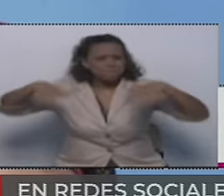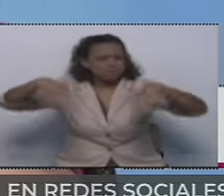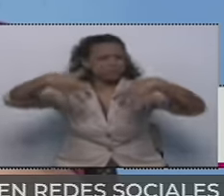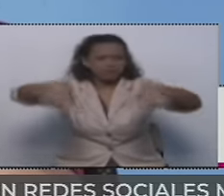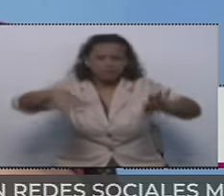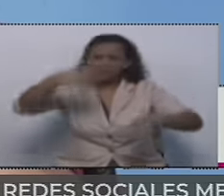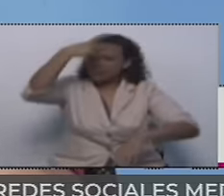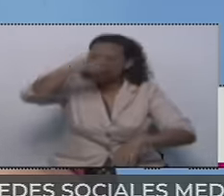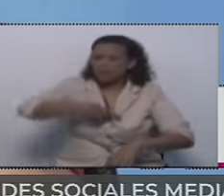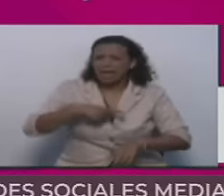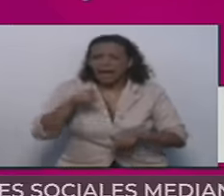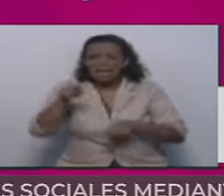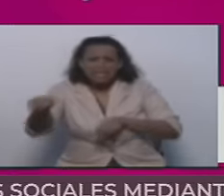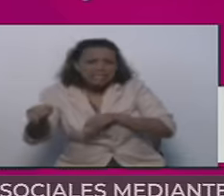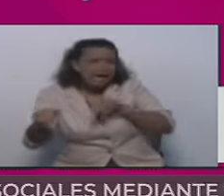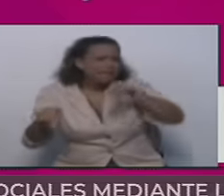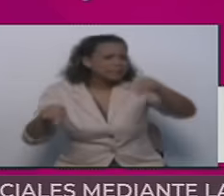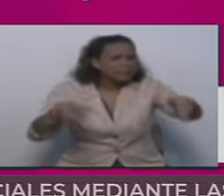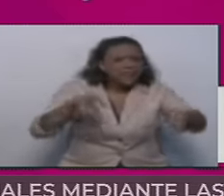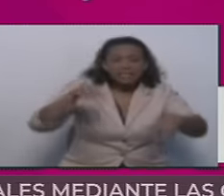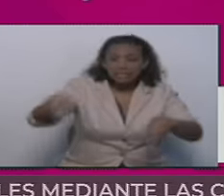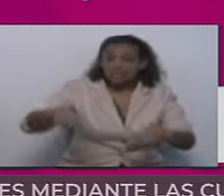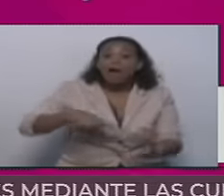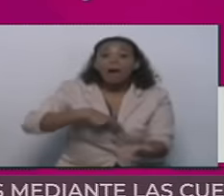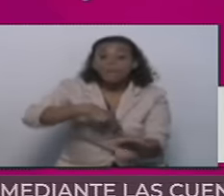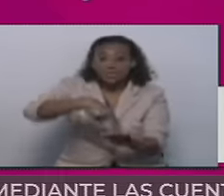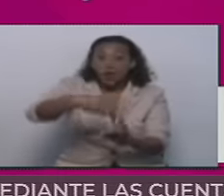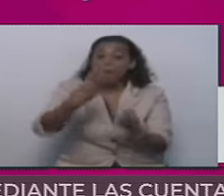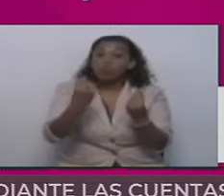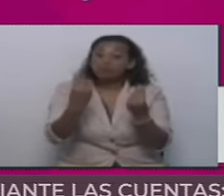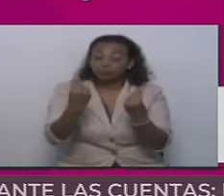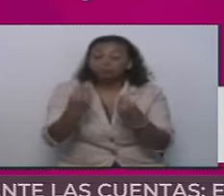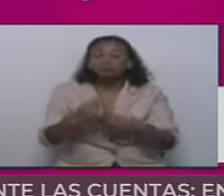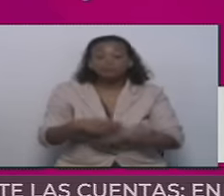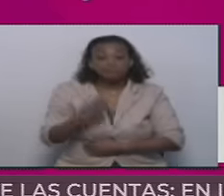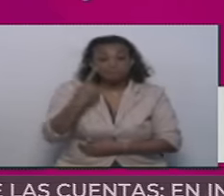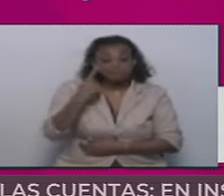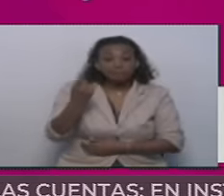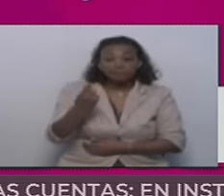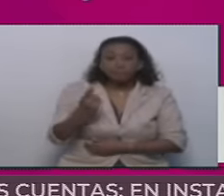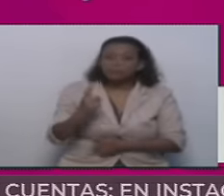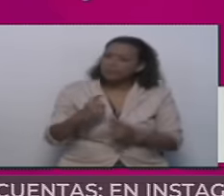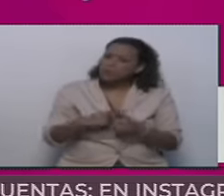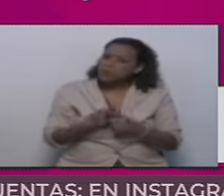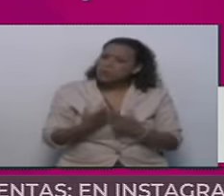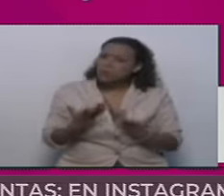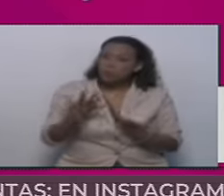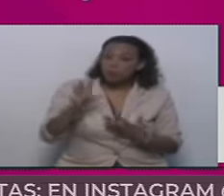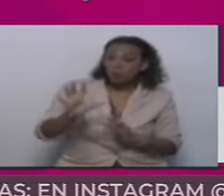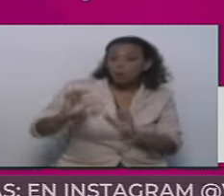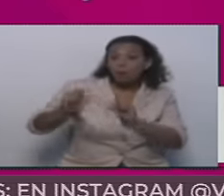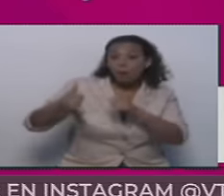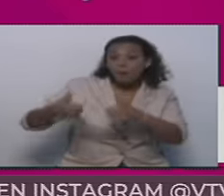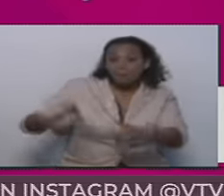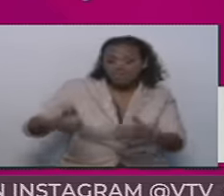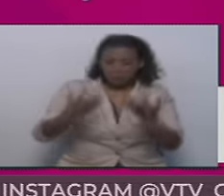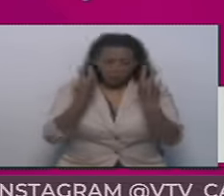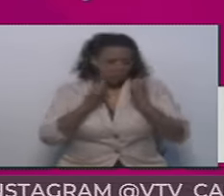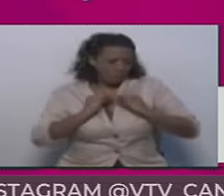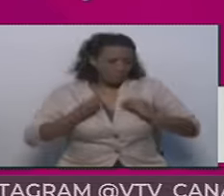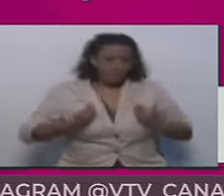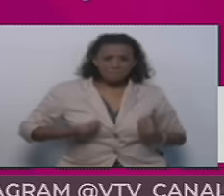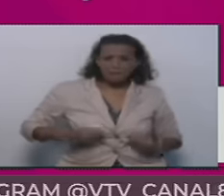que se hacían, que se caminaba bastante. Ajá, y entonces ella comenzó a hacer